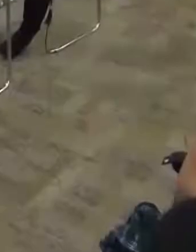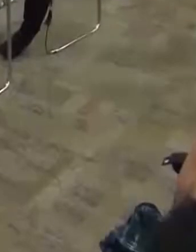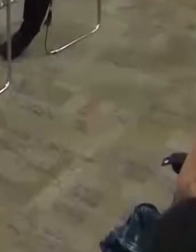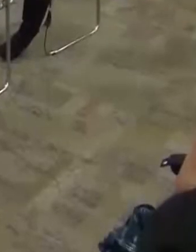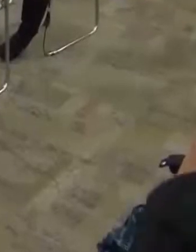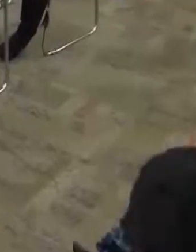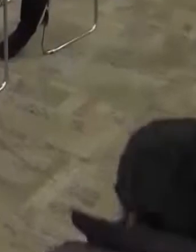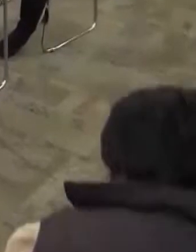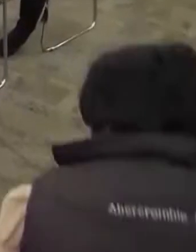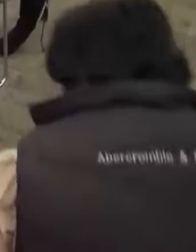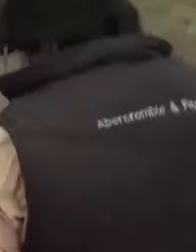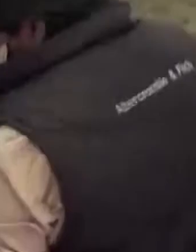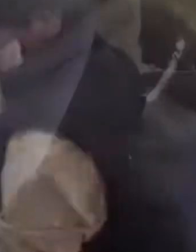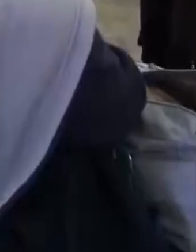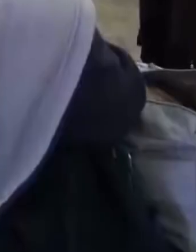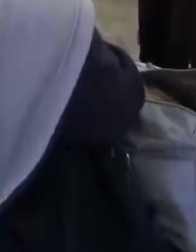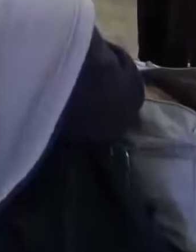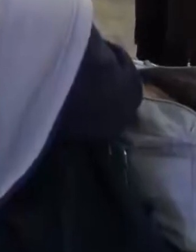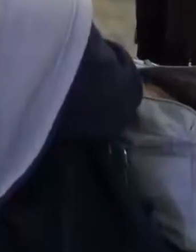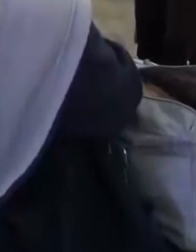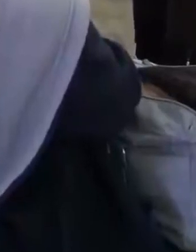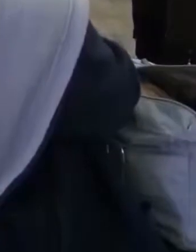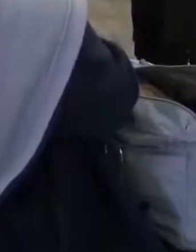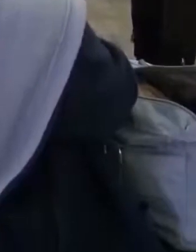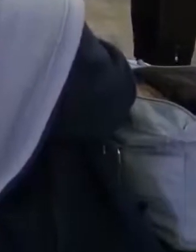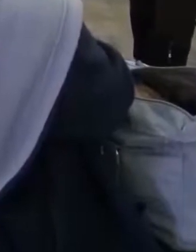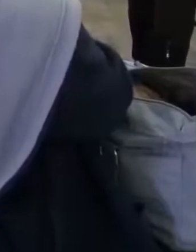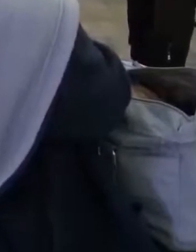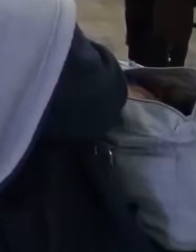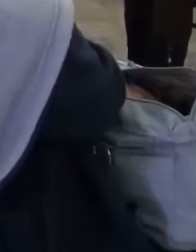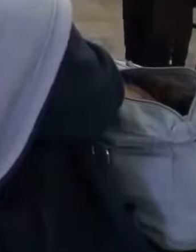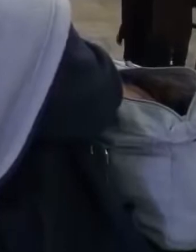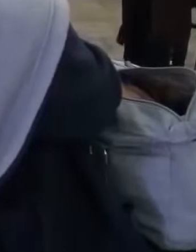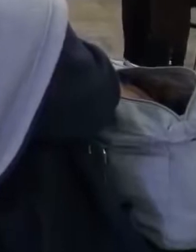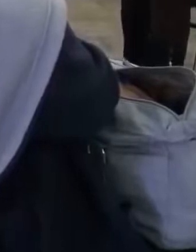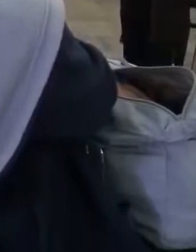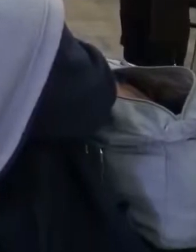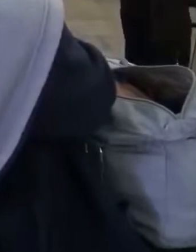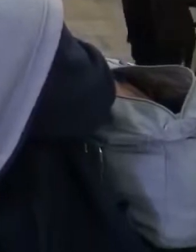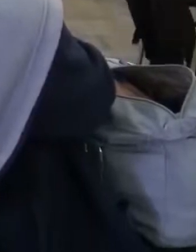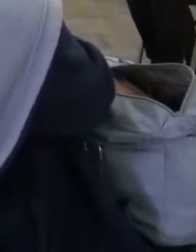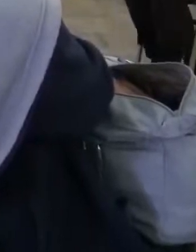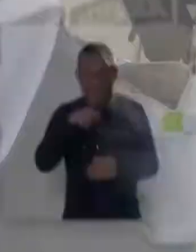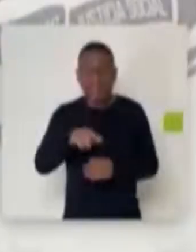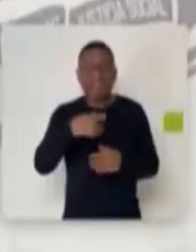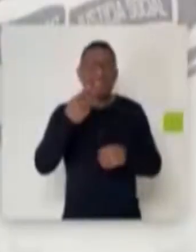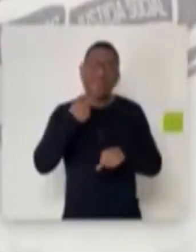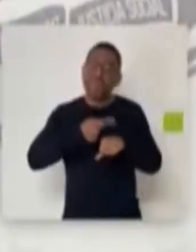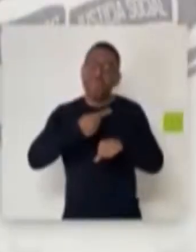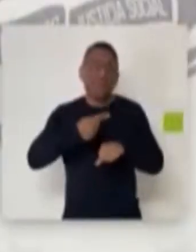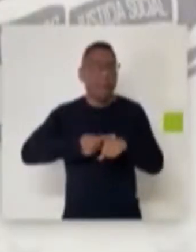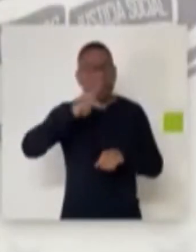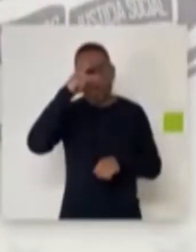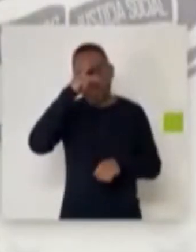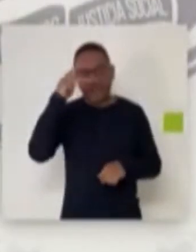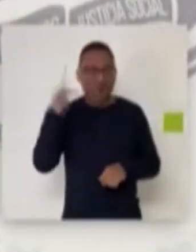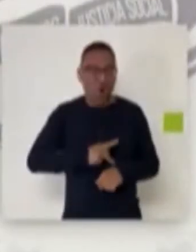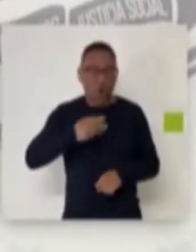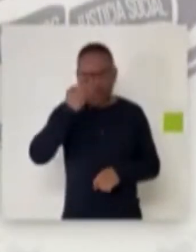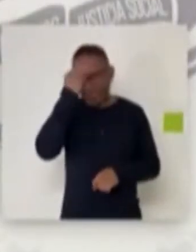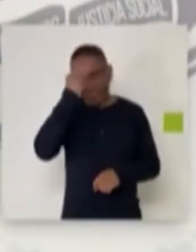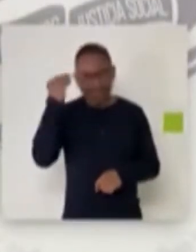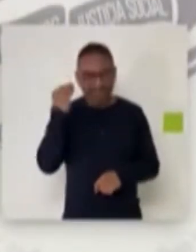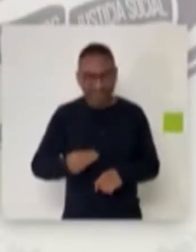y hombres que ya han sido vacunados se han contagiado de estas variantes que son consideradas como más agresivas. Aprovecho pues para